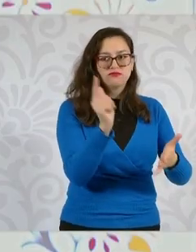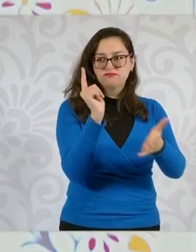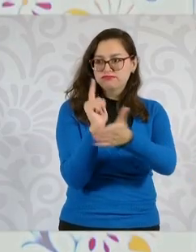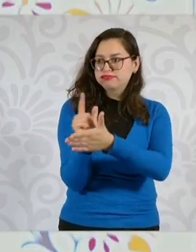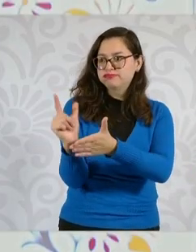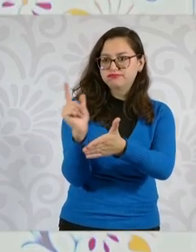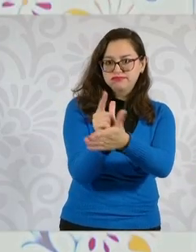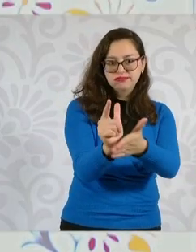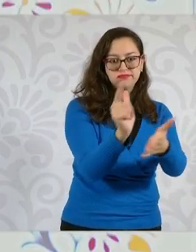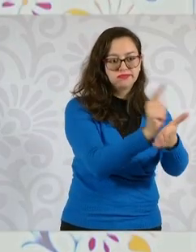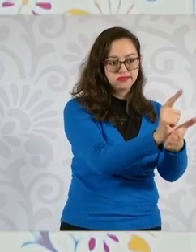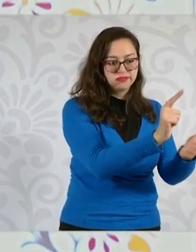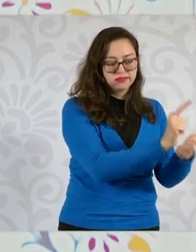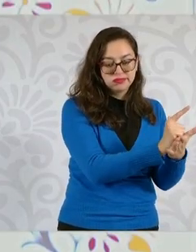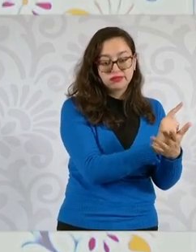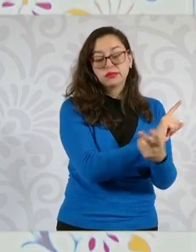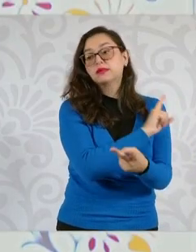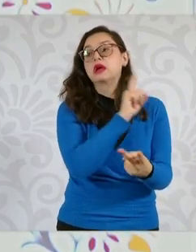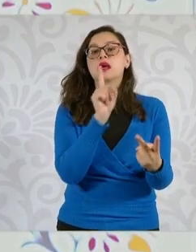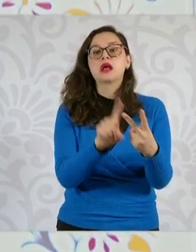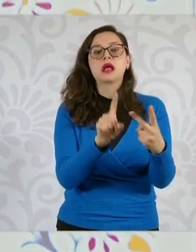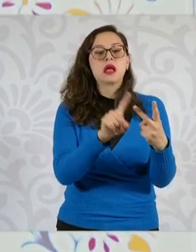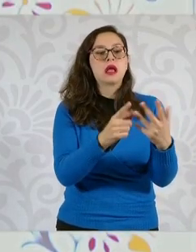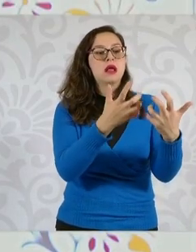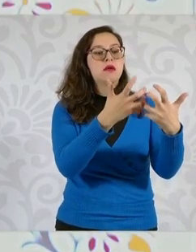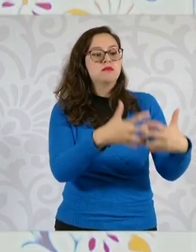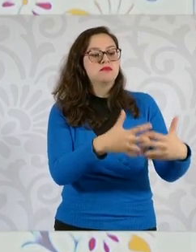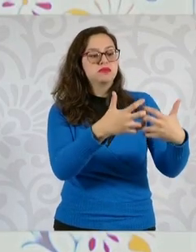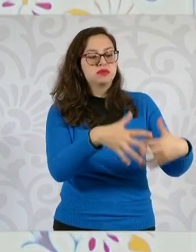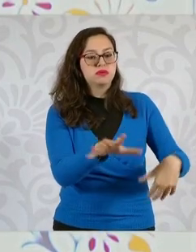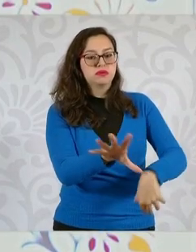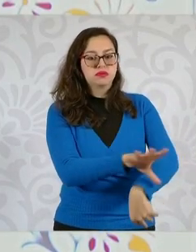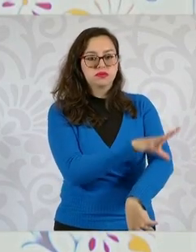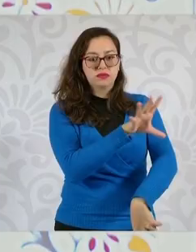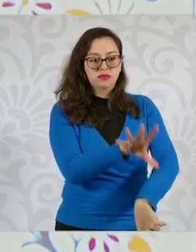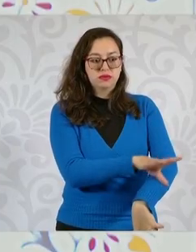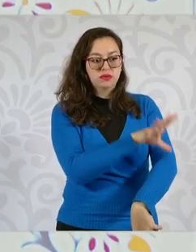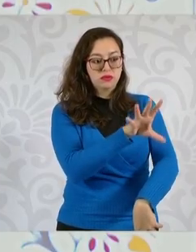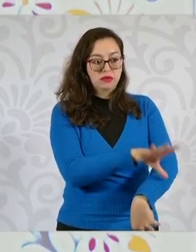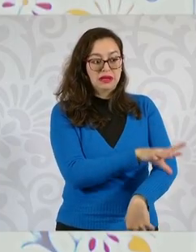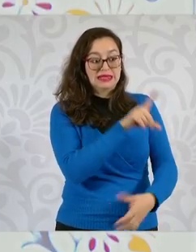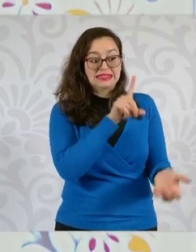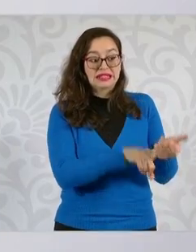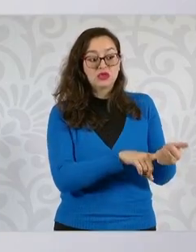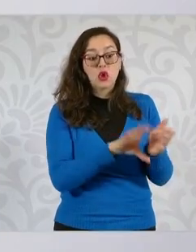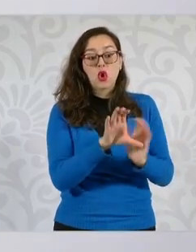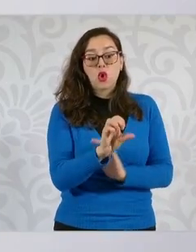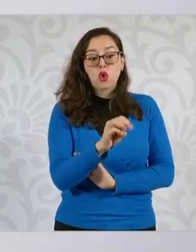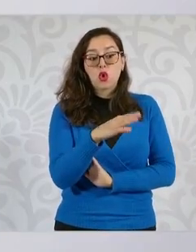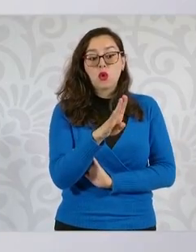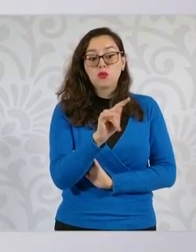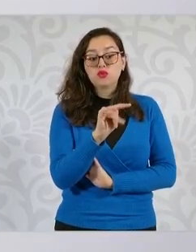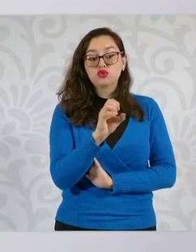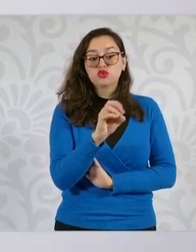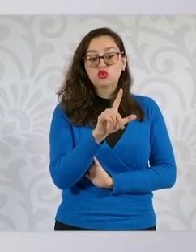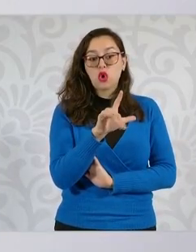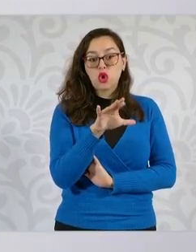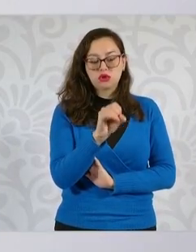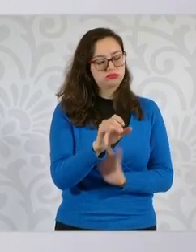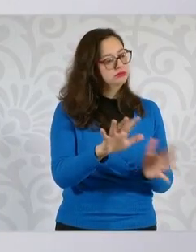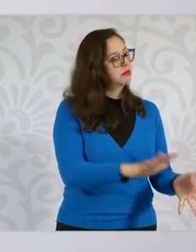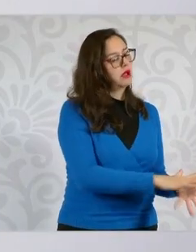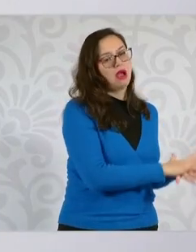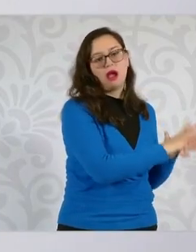poder hacer la planta de generación eléctrica que hoy usa combustóleo en una planta de ciclo